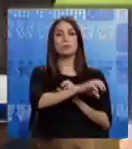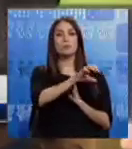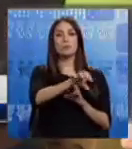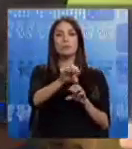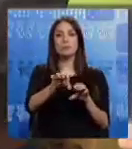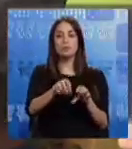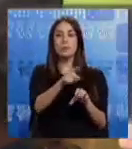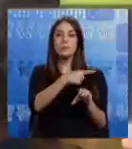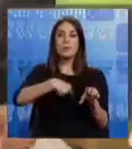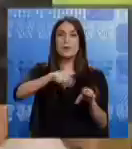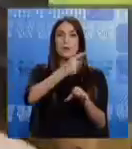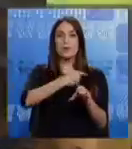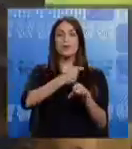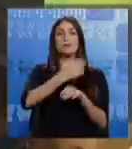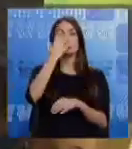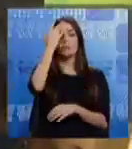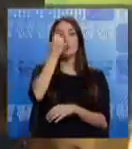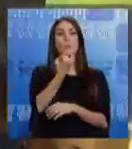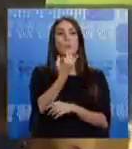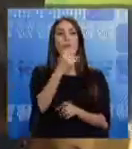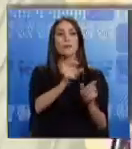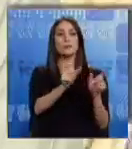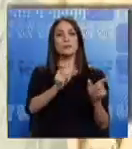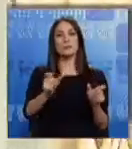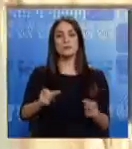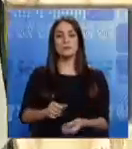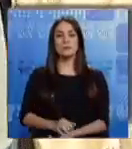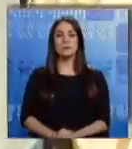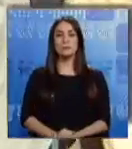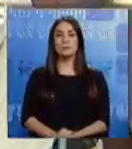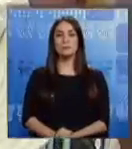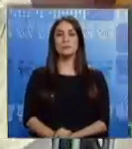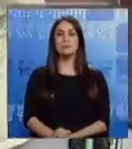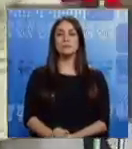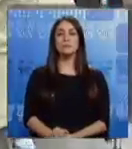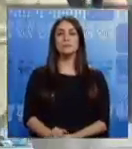circunscripciones de acuerdo a la densidad poblacional. Karen Haro, TC Televisión.